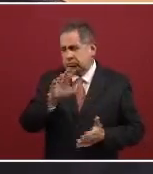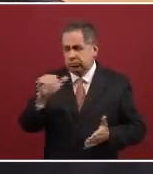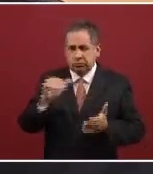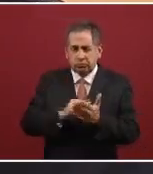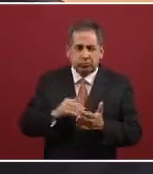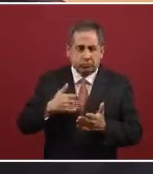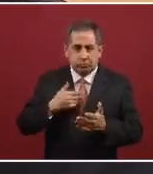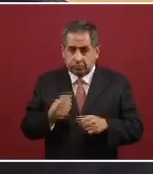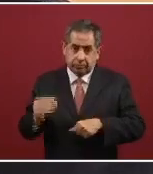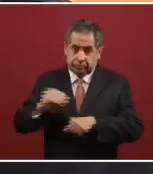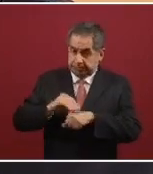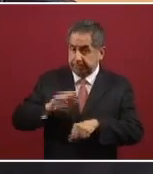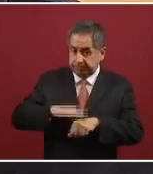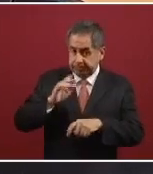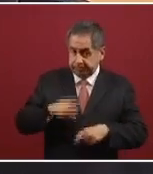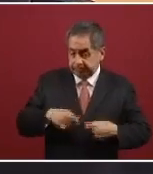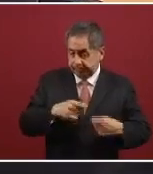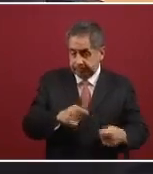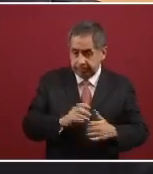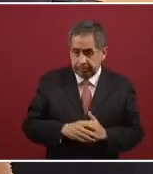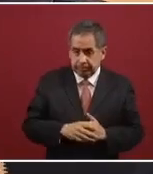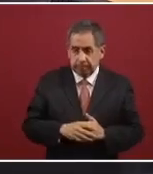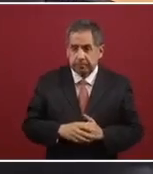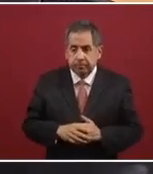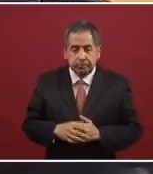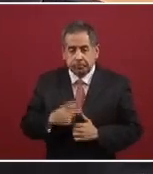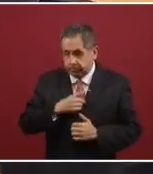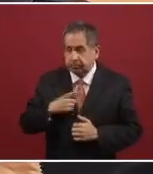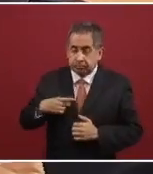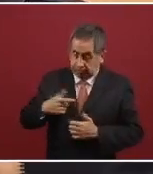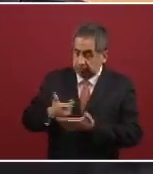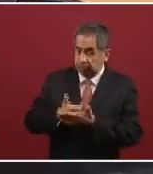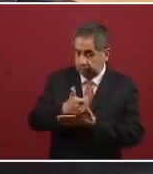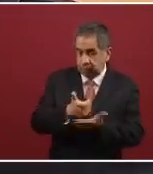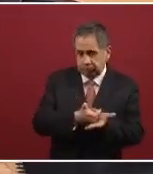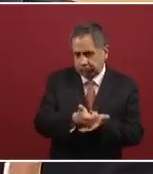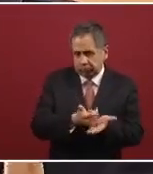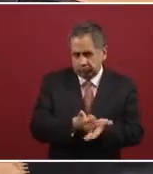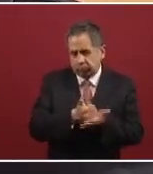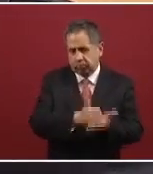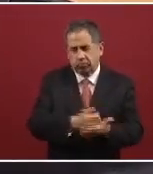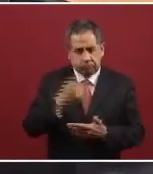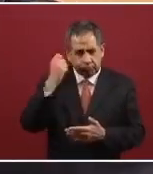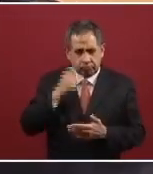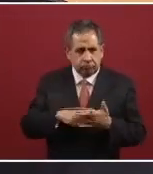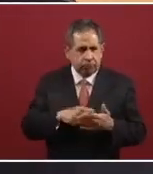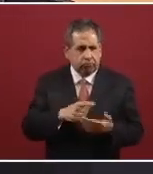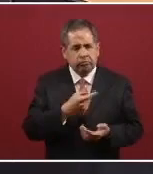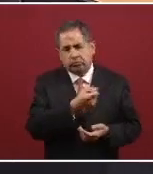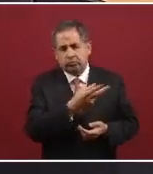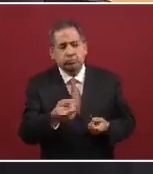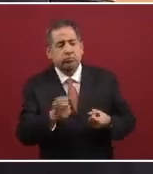1,500,000 que deberían de recibir este apoyo de asegurados